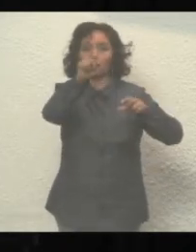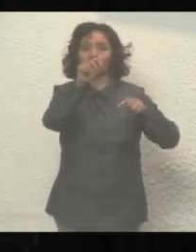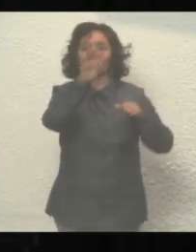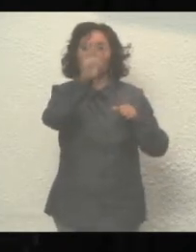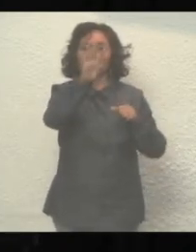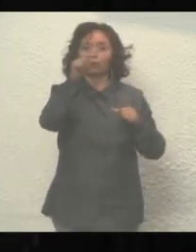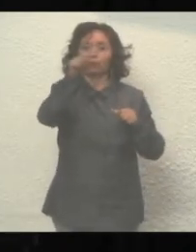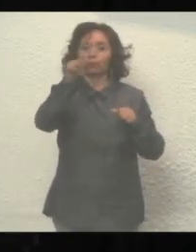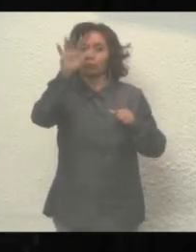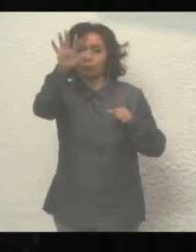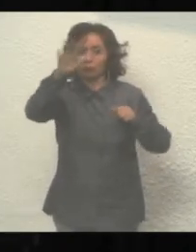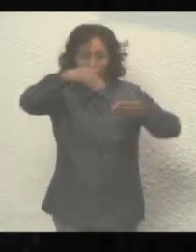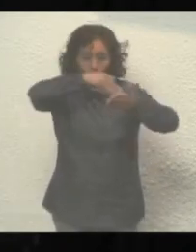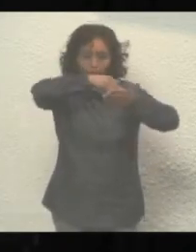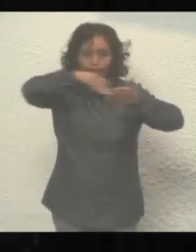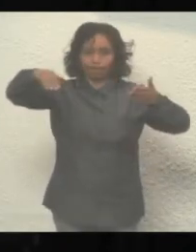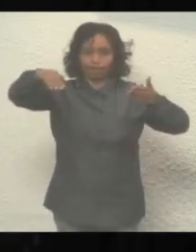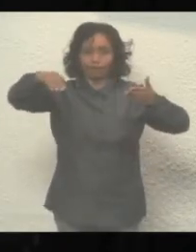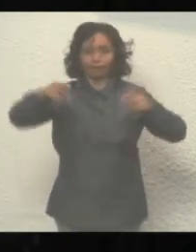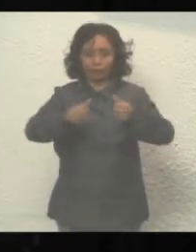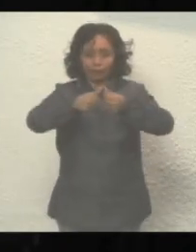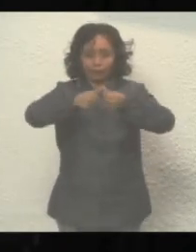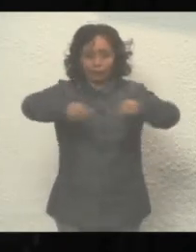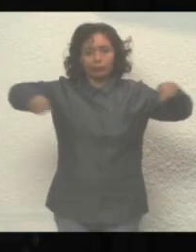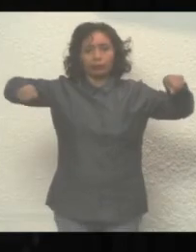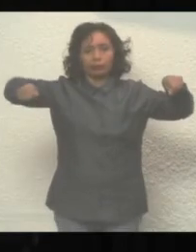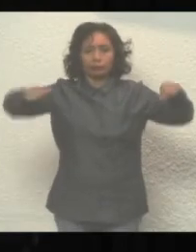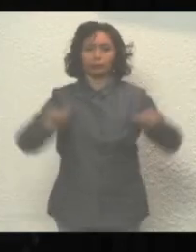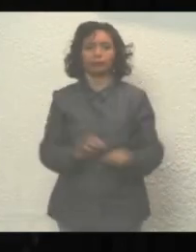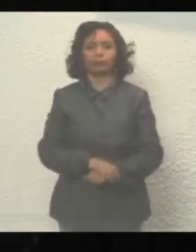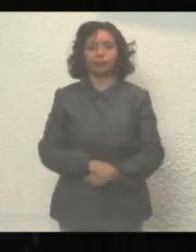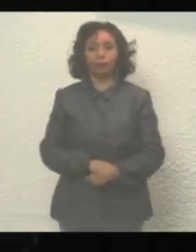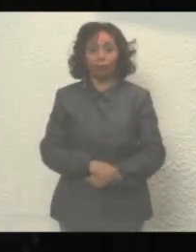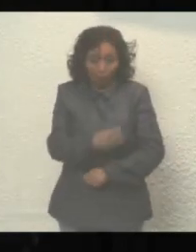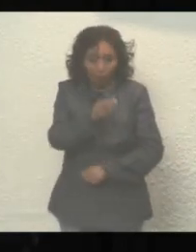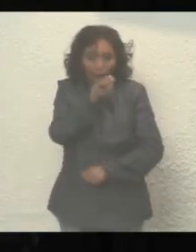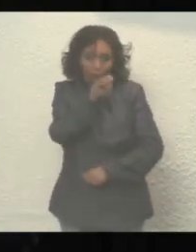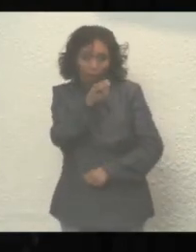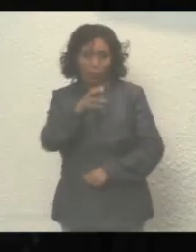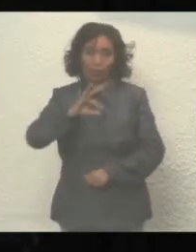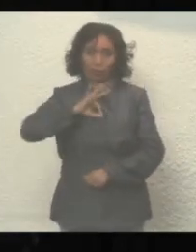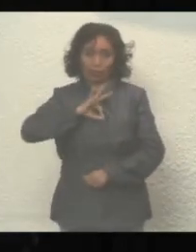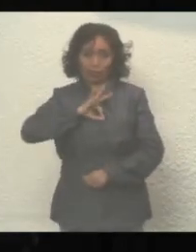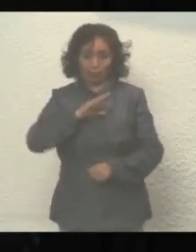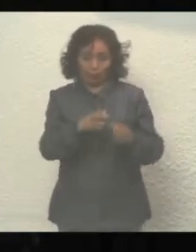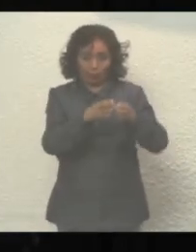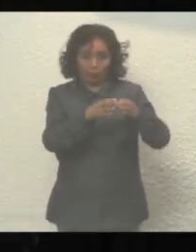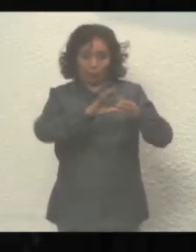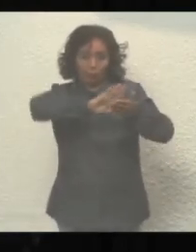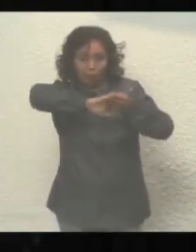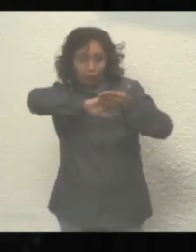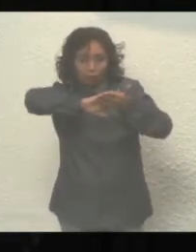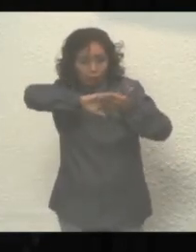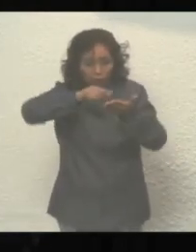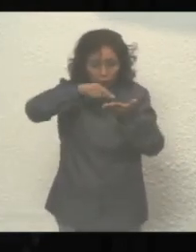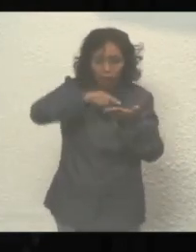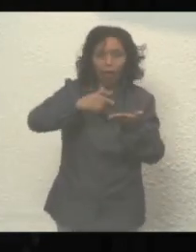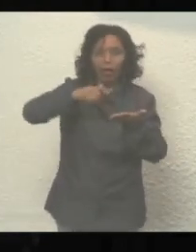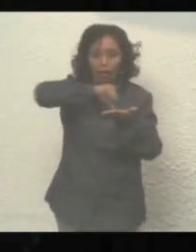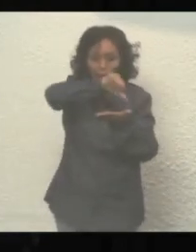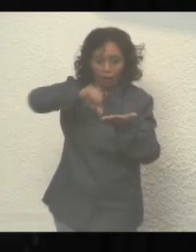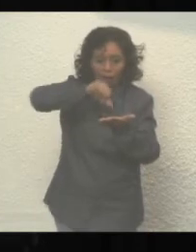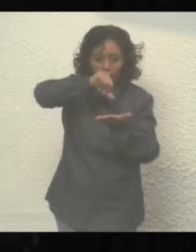milímetros y aro superior ha sido al listón. La medalla tendrá en su anverso y al centro la